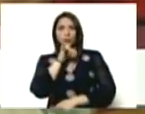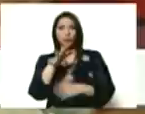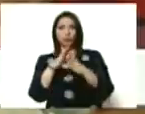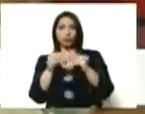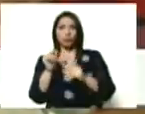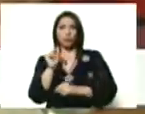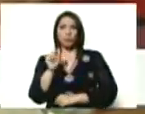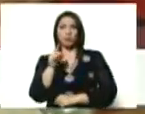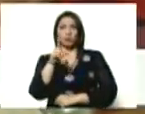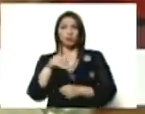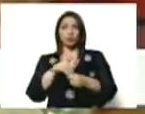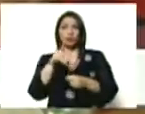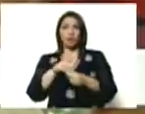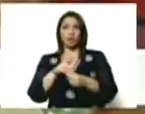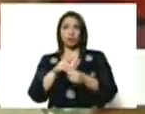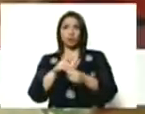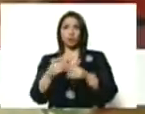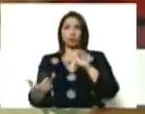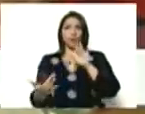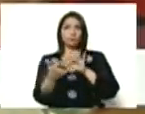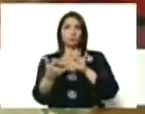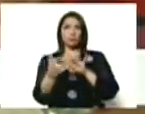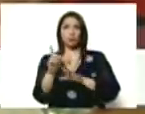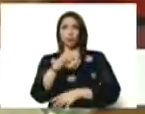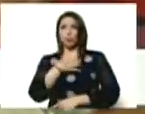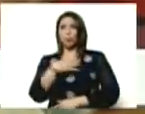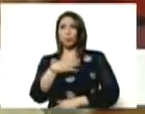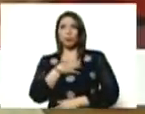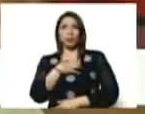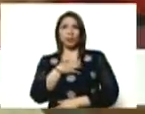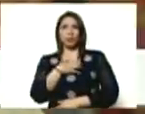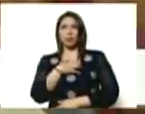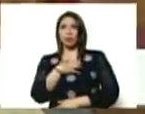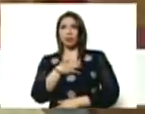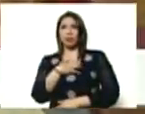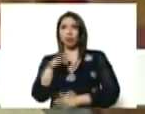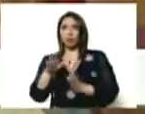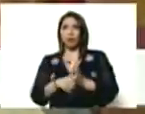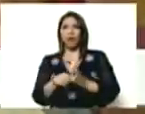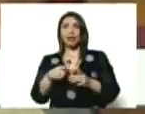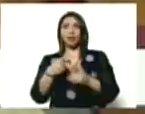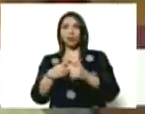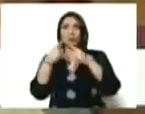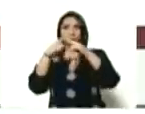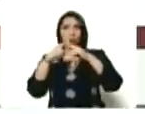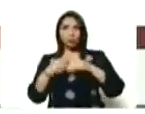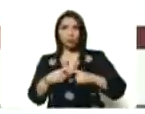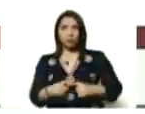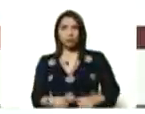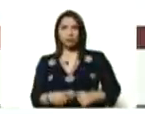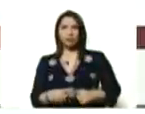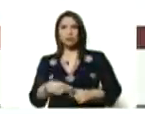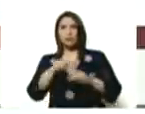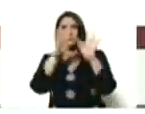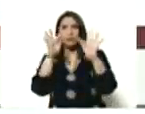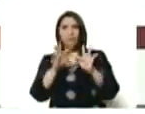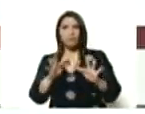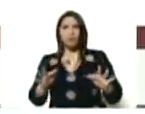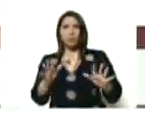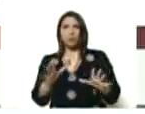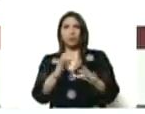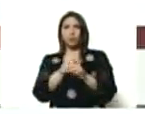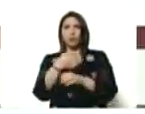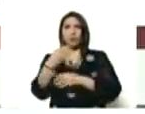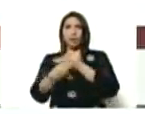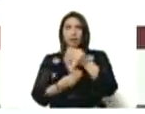no pueden ser modificados y se van a totalizar y adjudicar de manera confiable. Ejecutar